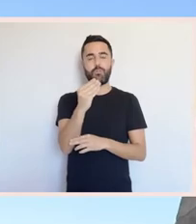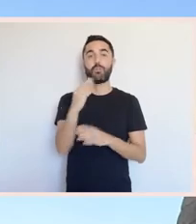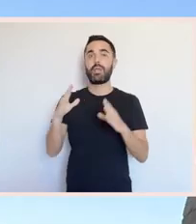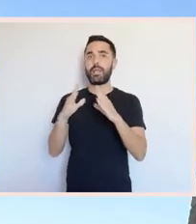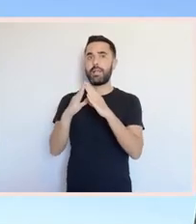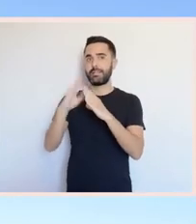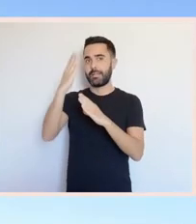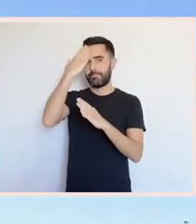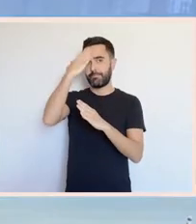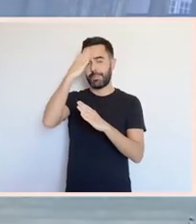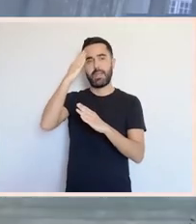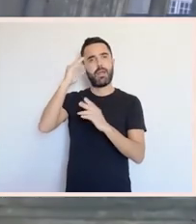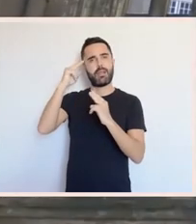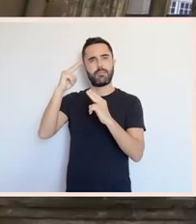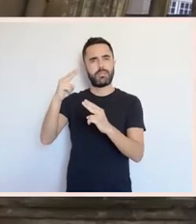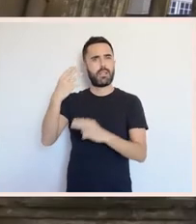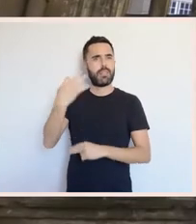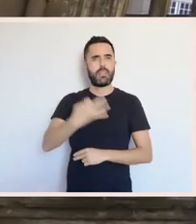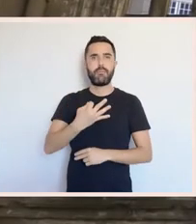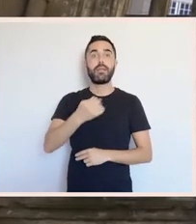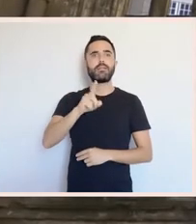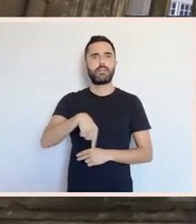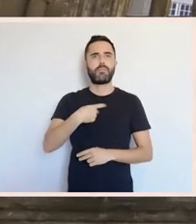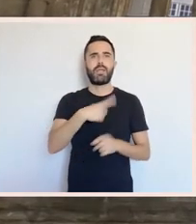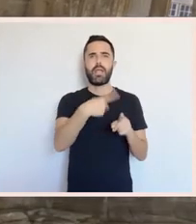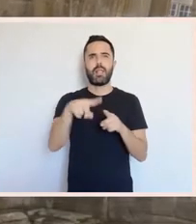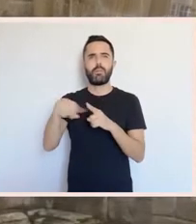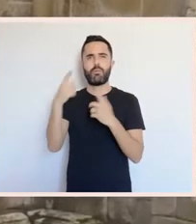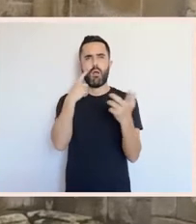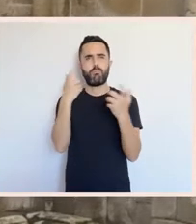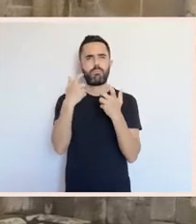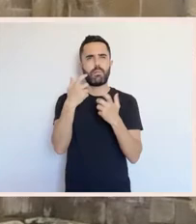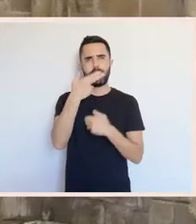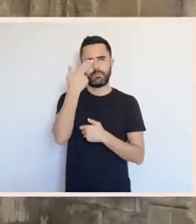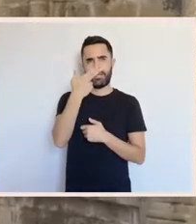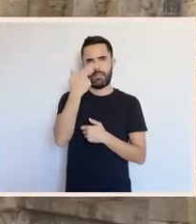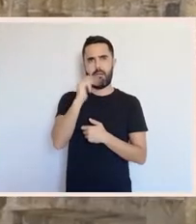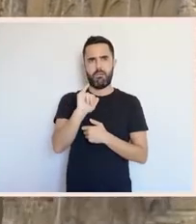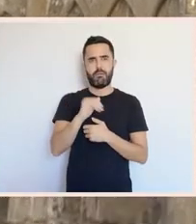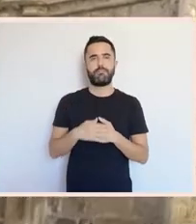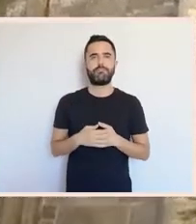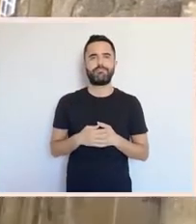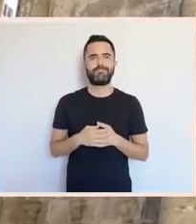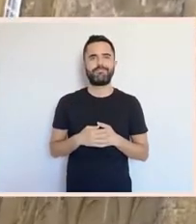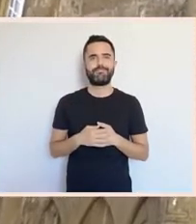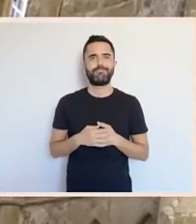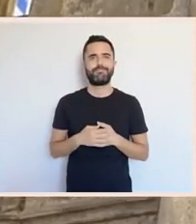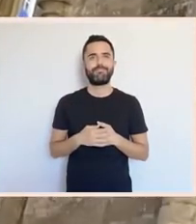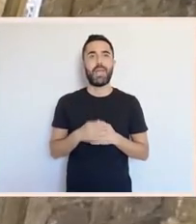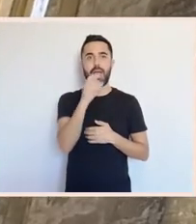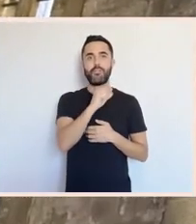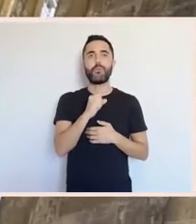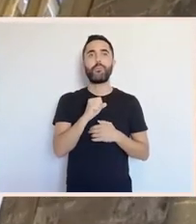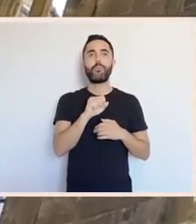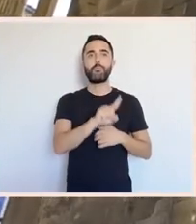interese artístico. Pero en 1880, o Concello aprobou unha moción para